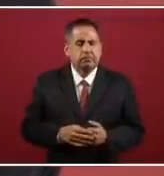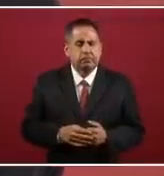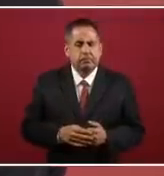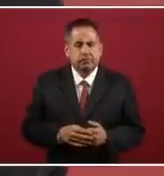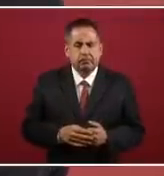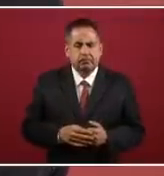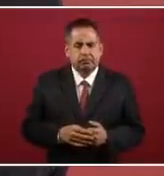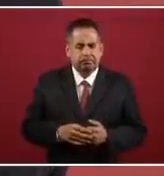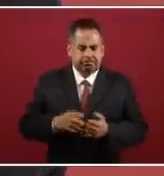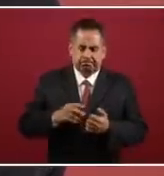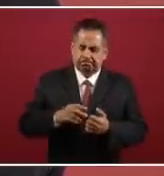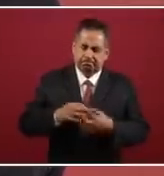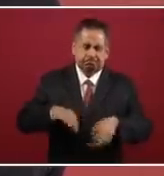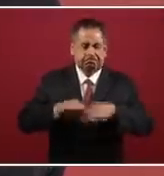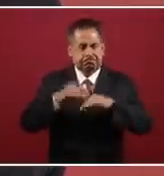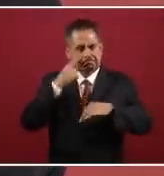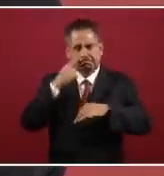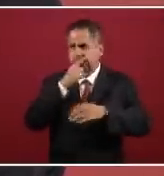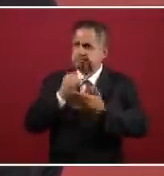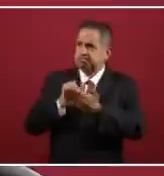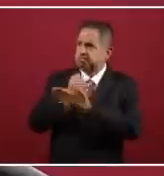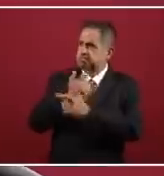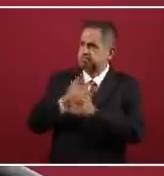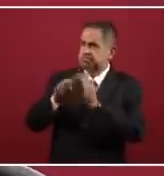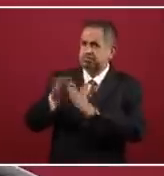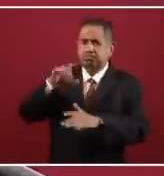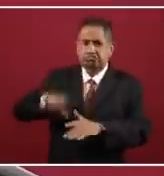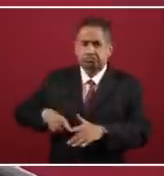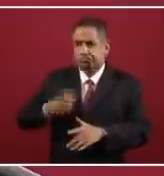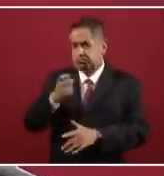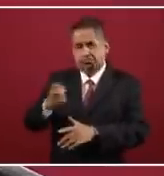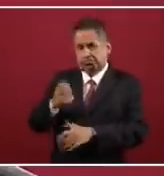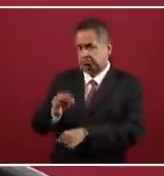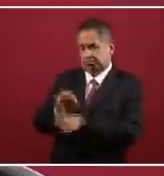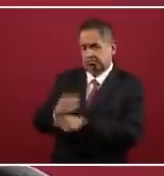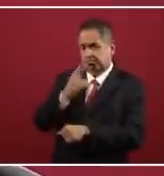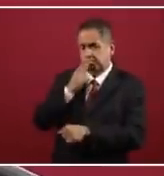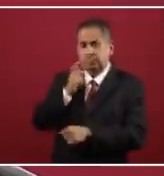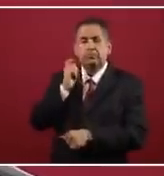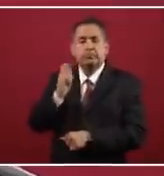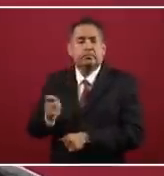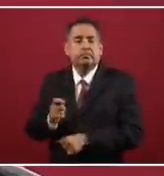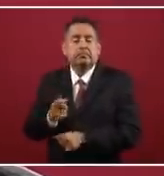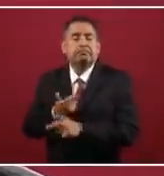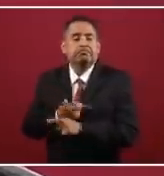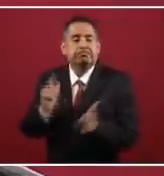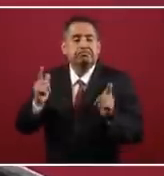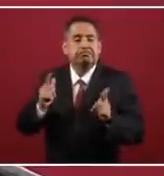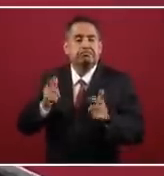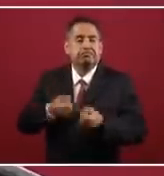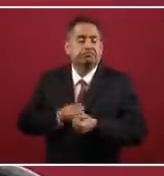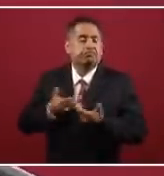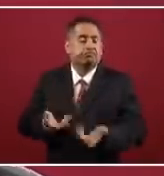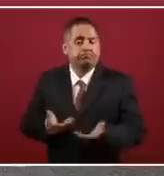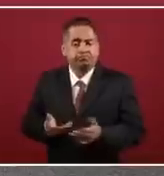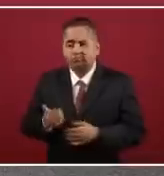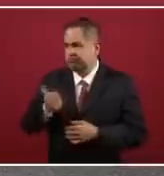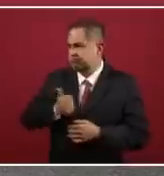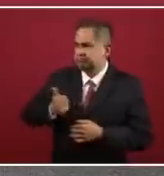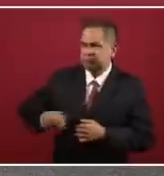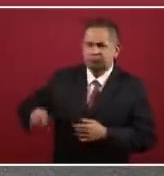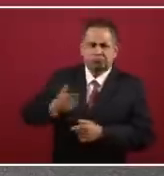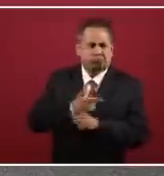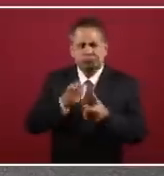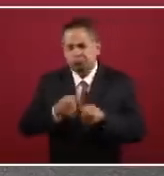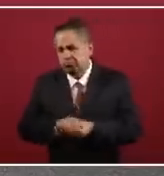hacer valer la democracia. Y es fundamental en la democracia la libertad. Que todo mundo se